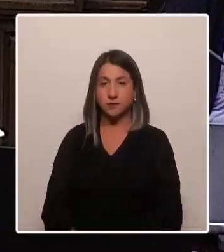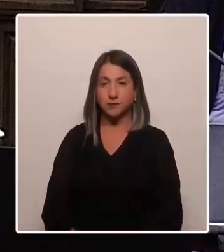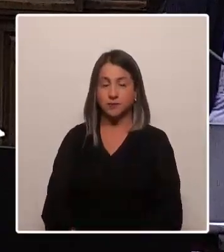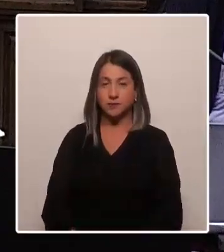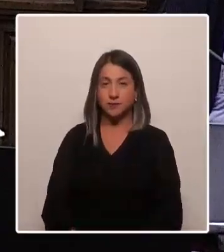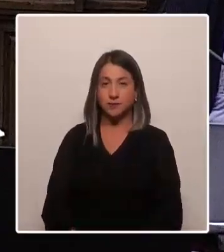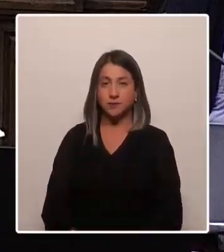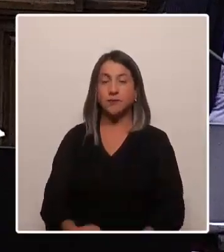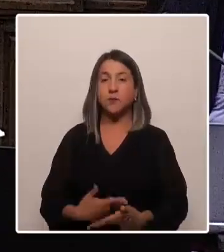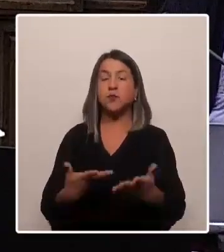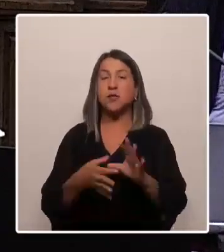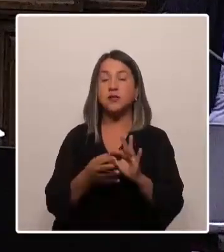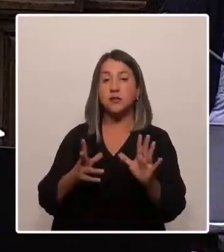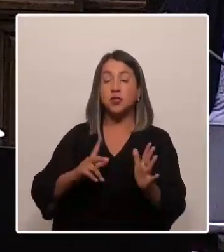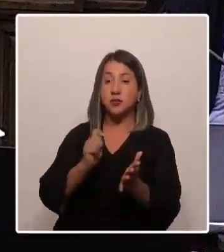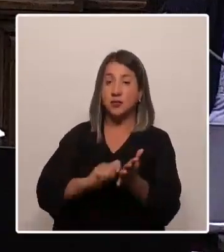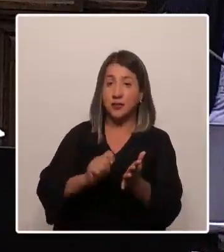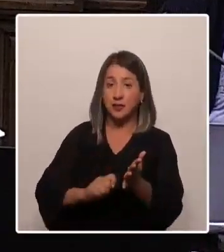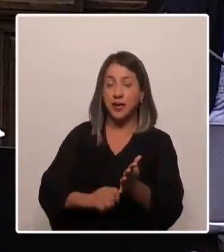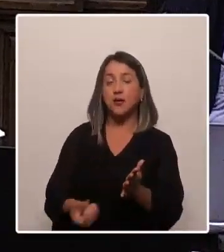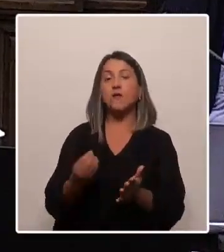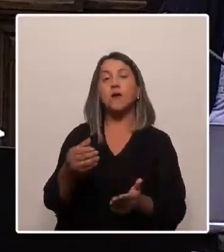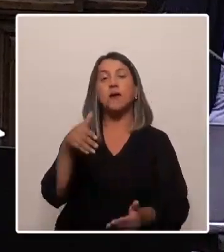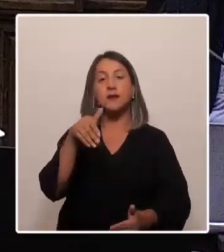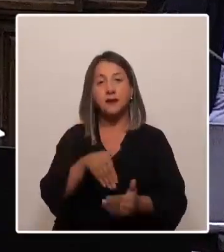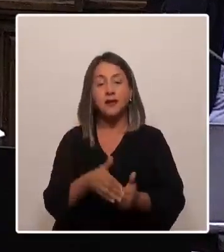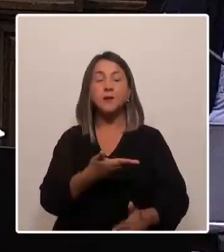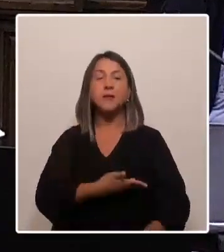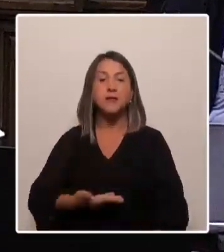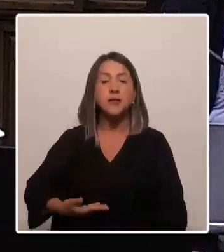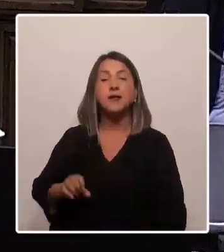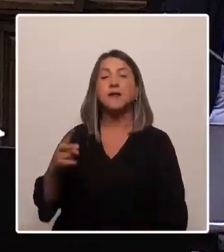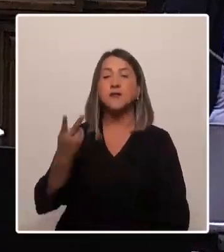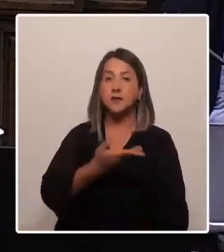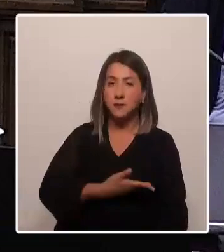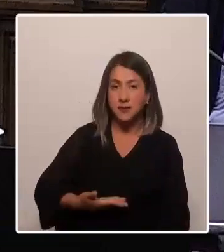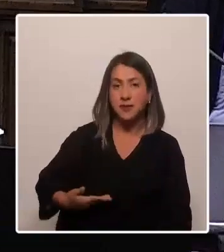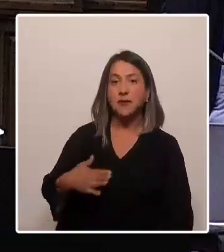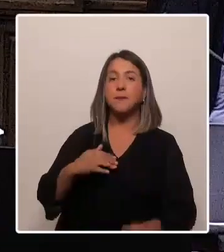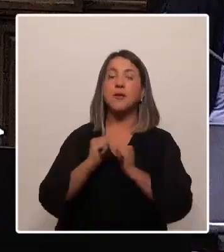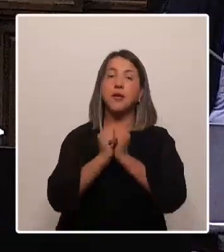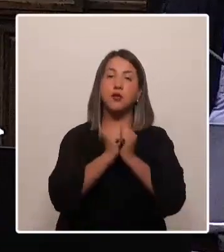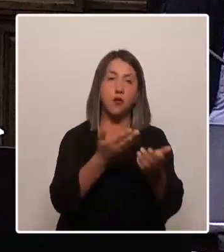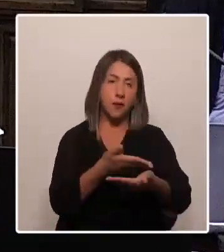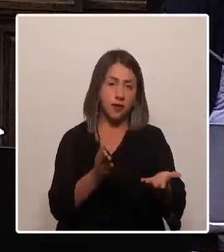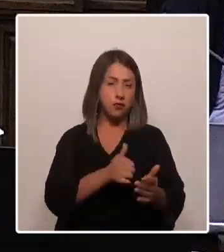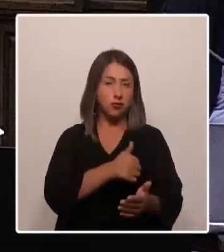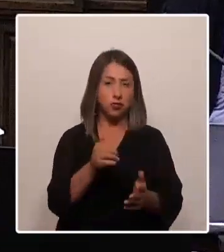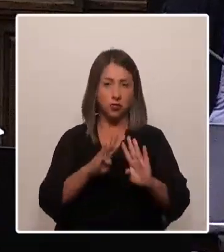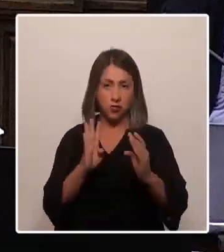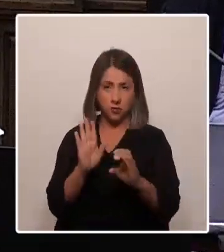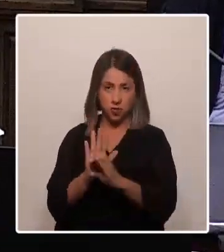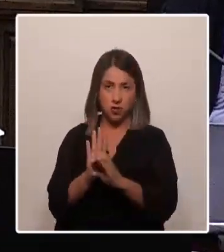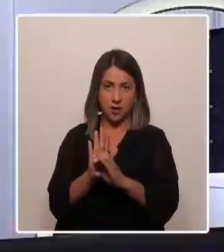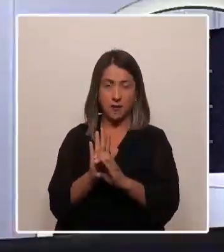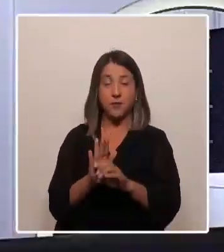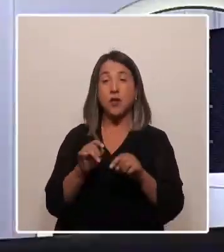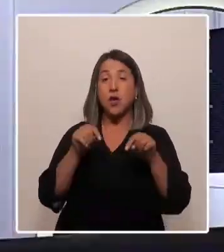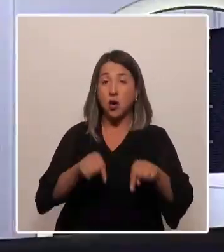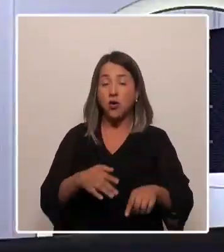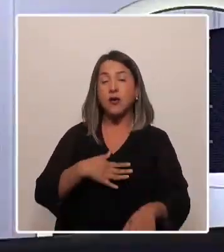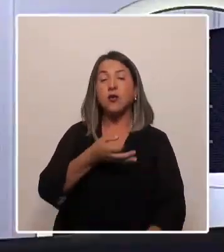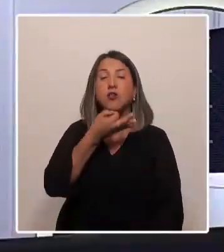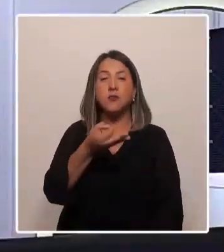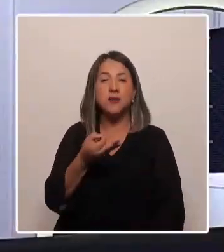Muchas gracias, secretario. Buenas tardes, presidenta, vicepresidentes y compañeras y compañeros convencionales. Hoy quisiera comentar sobre